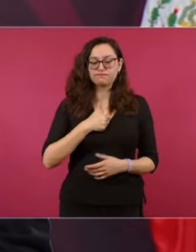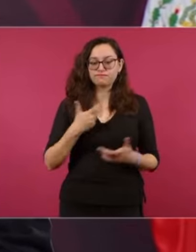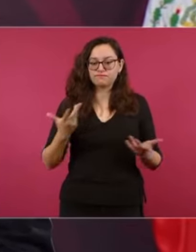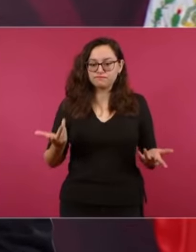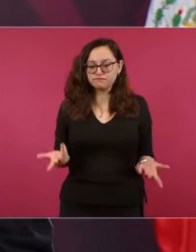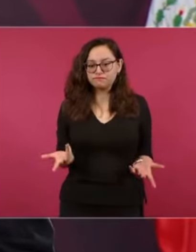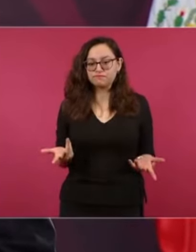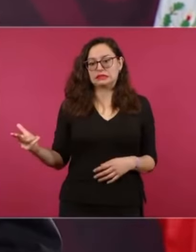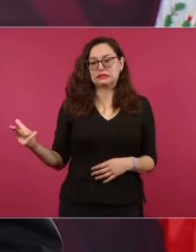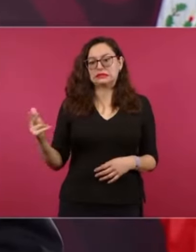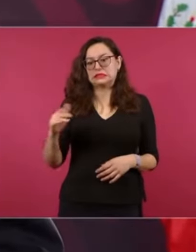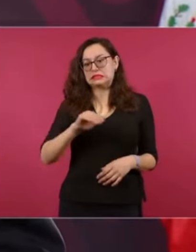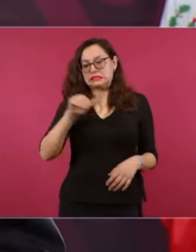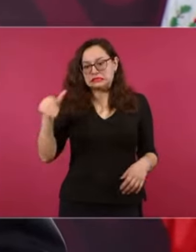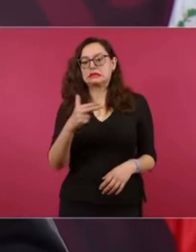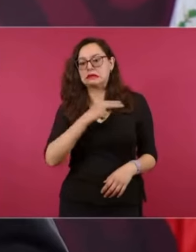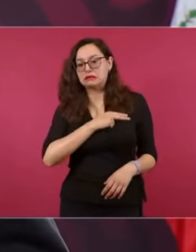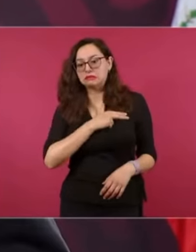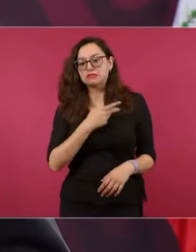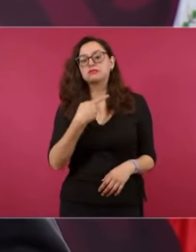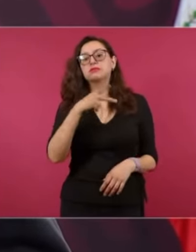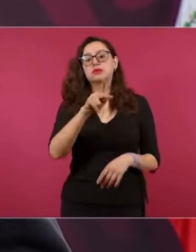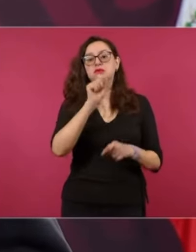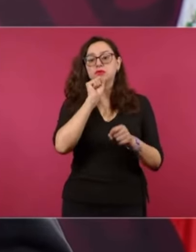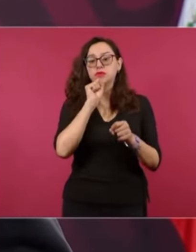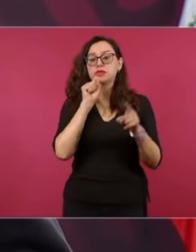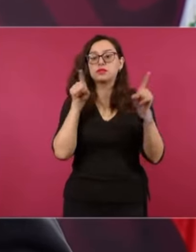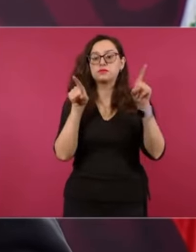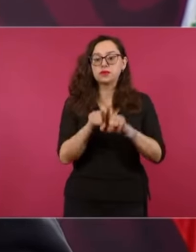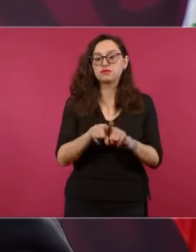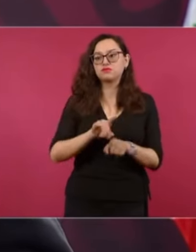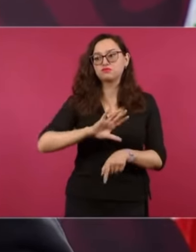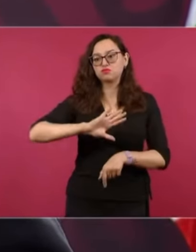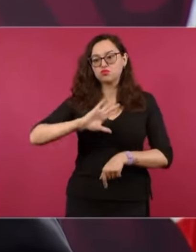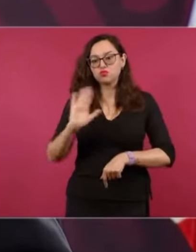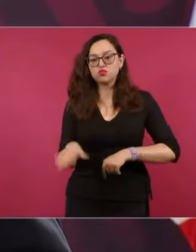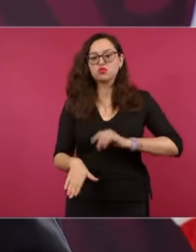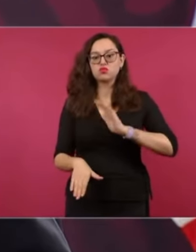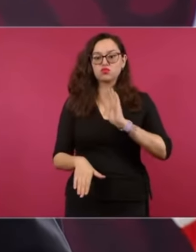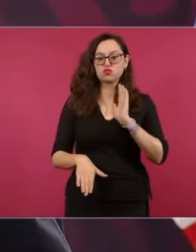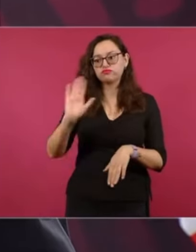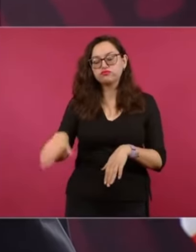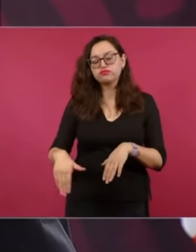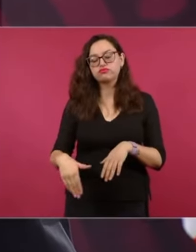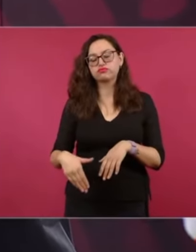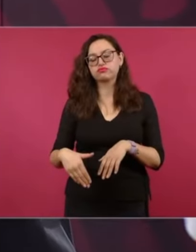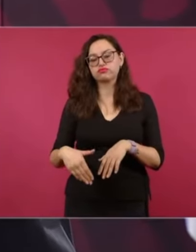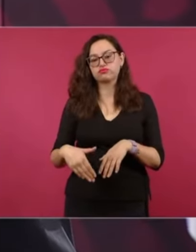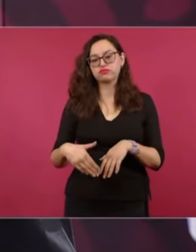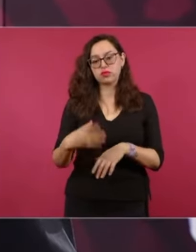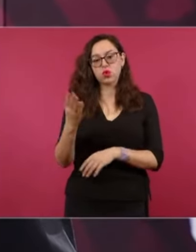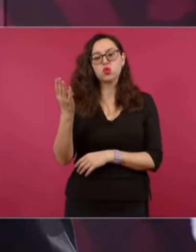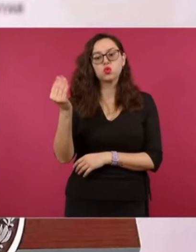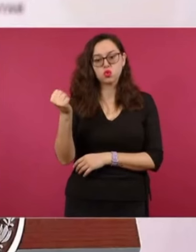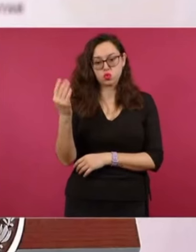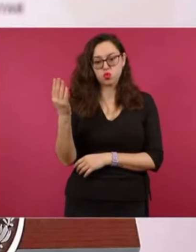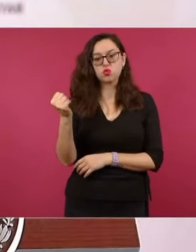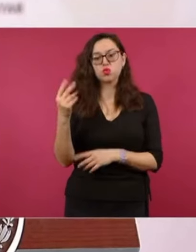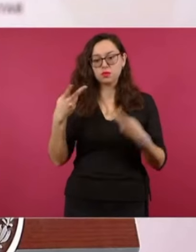Y esperemos que ya salgan adelante los heridos, nueve